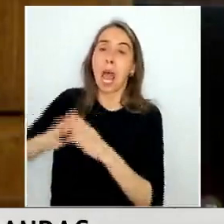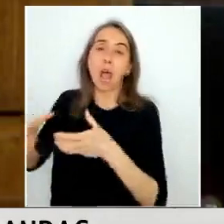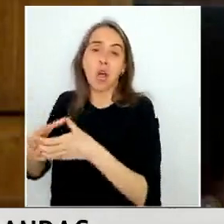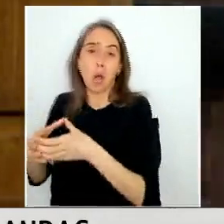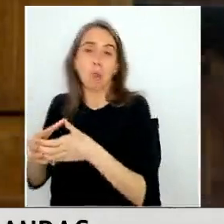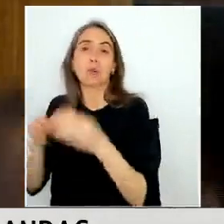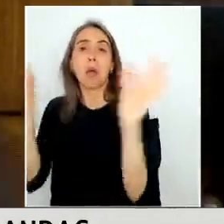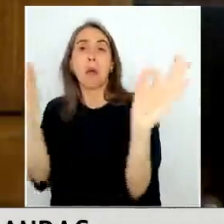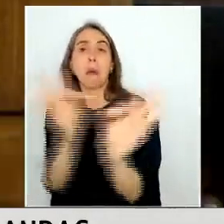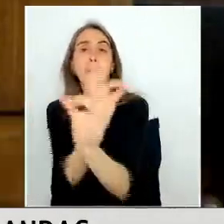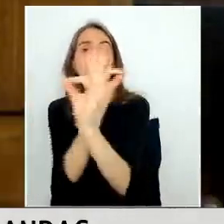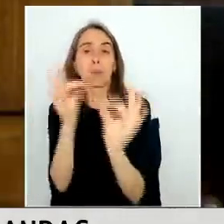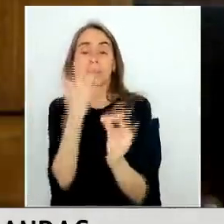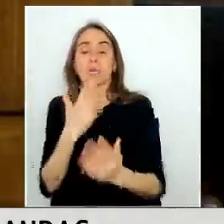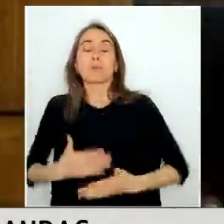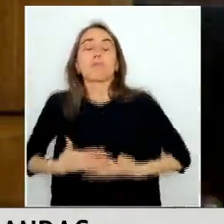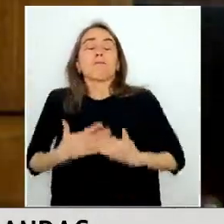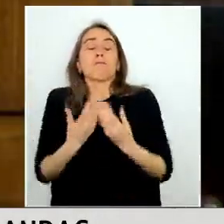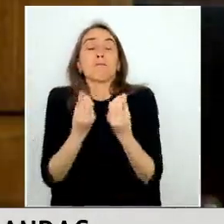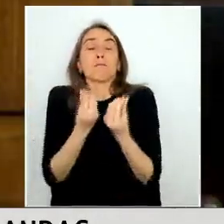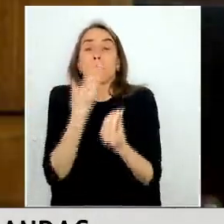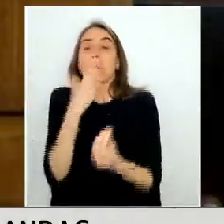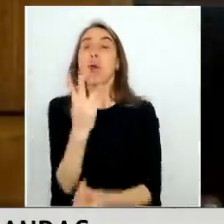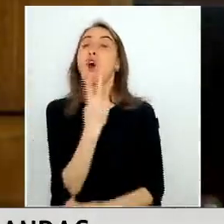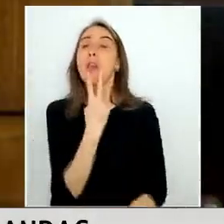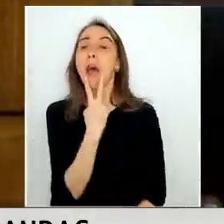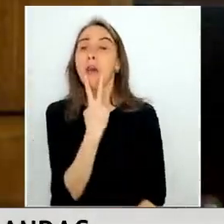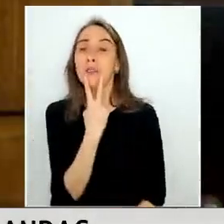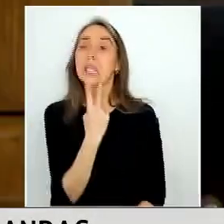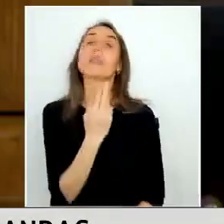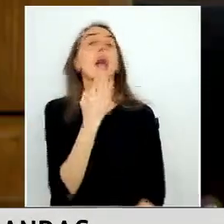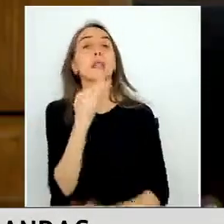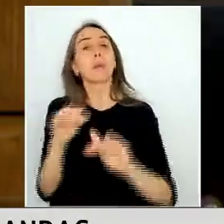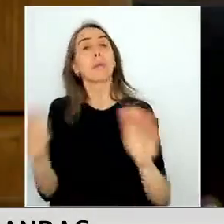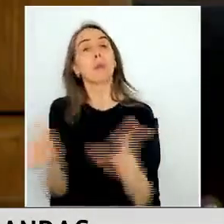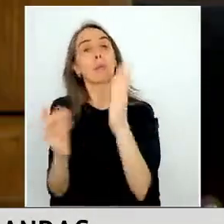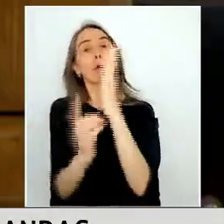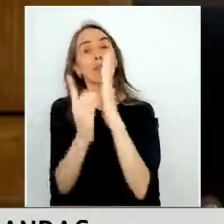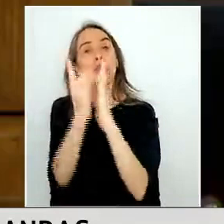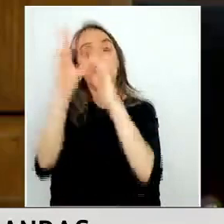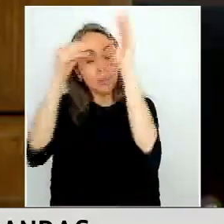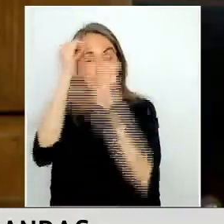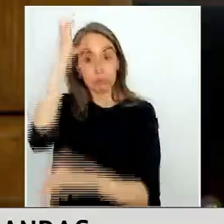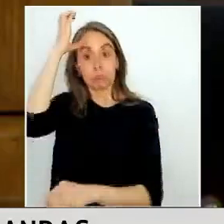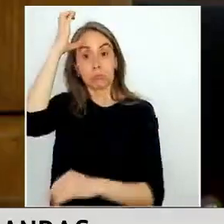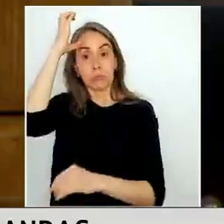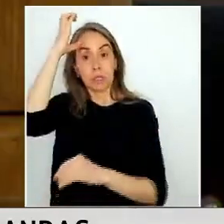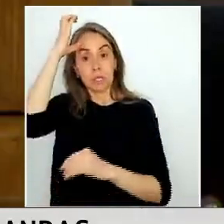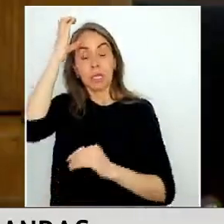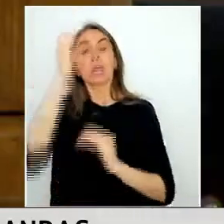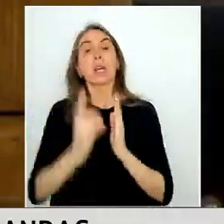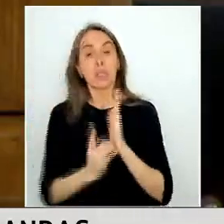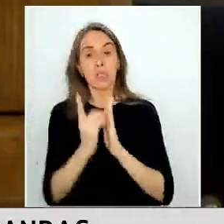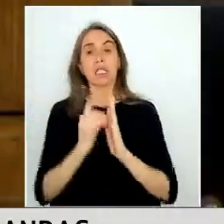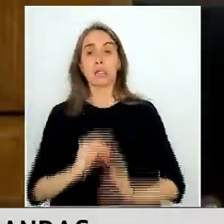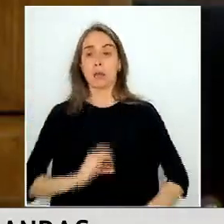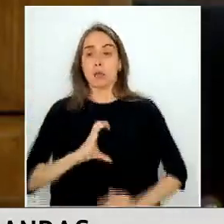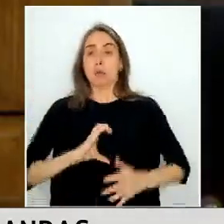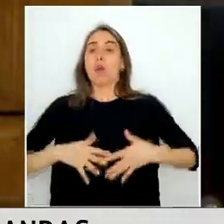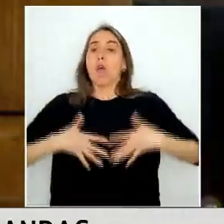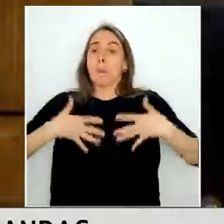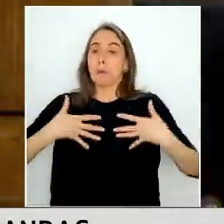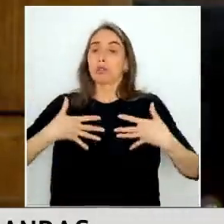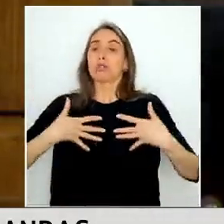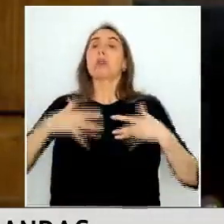enriquece vidas presidentas sino también promueve el desarrollo cognitivo emocional social en nuestros jóvenes en nuestros